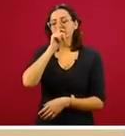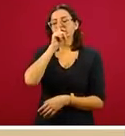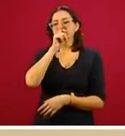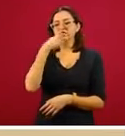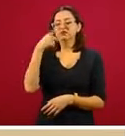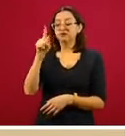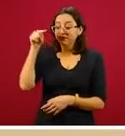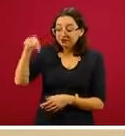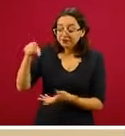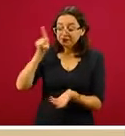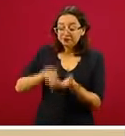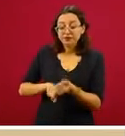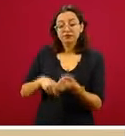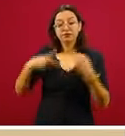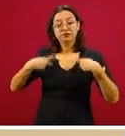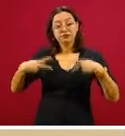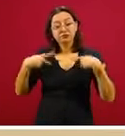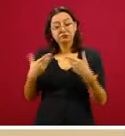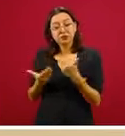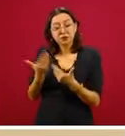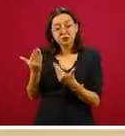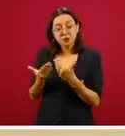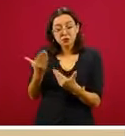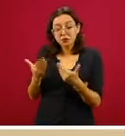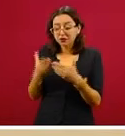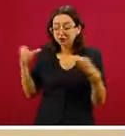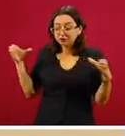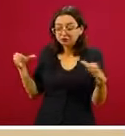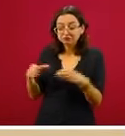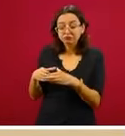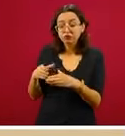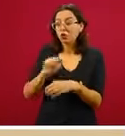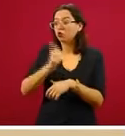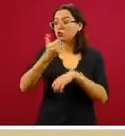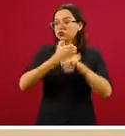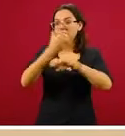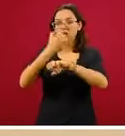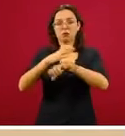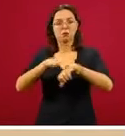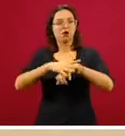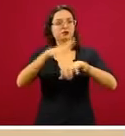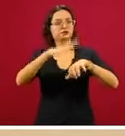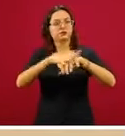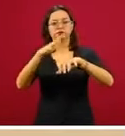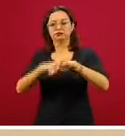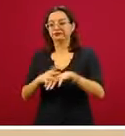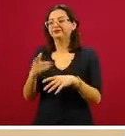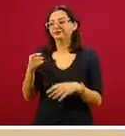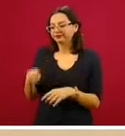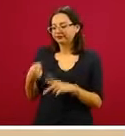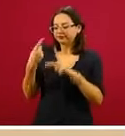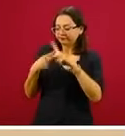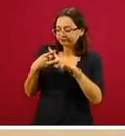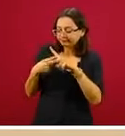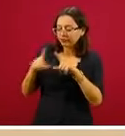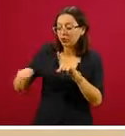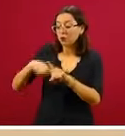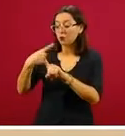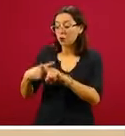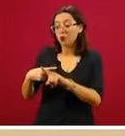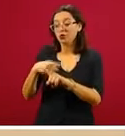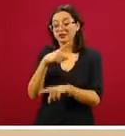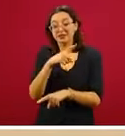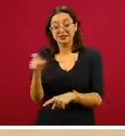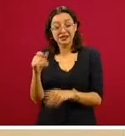siendo un estado que tiene una población relativamente pequeña comparada con otros, si comparamos esa población y la carga de